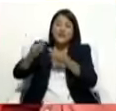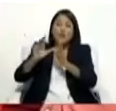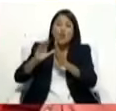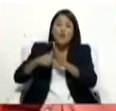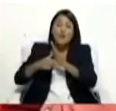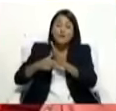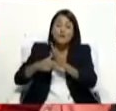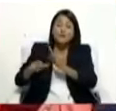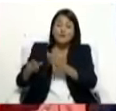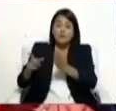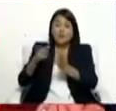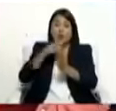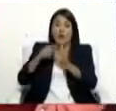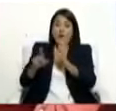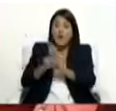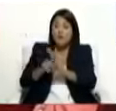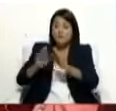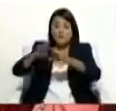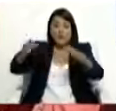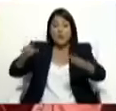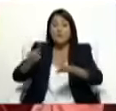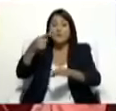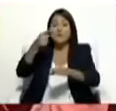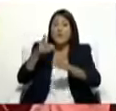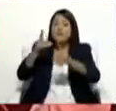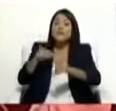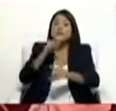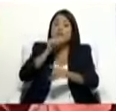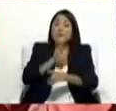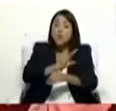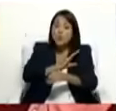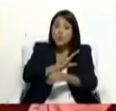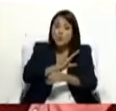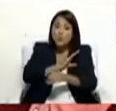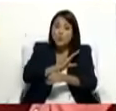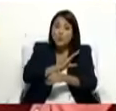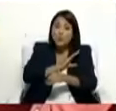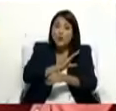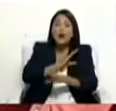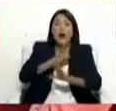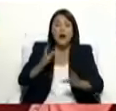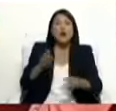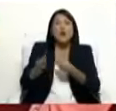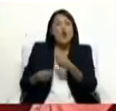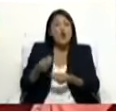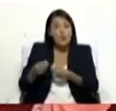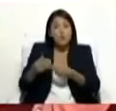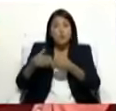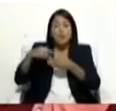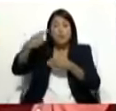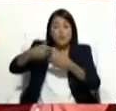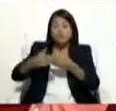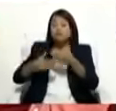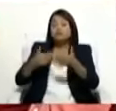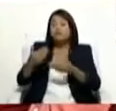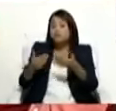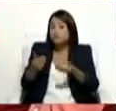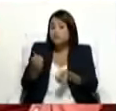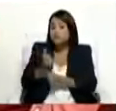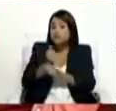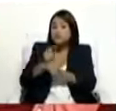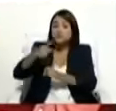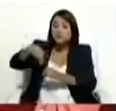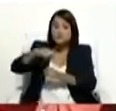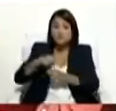ese mar primero debe ser delimitado para después saber qué y quién y dónde explotan los recursos naturales que están allí. Pero